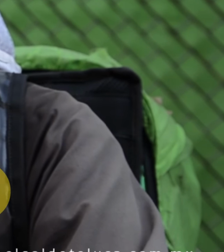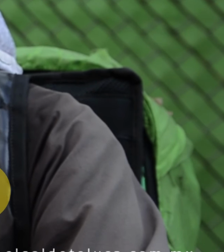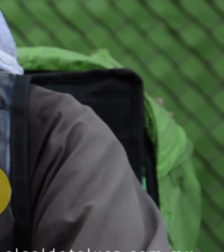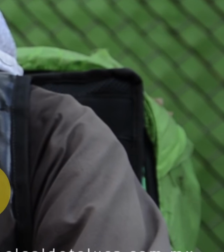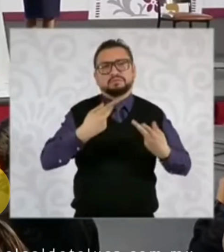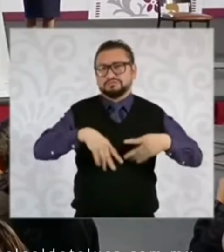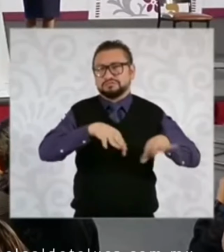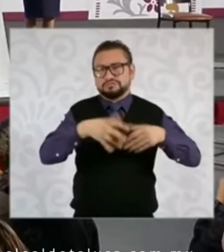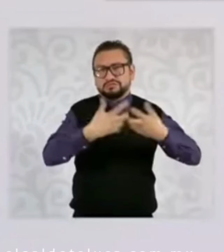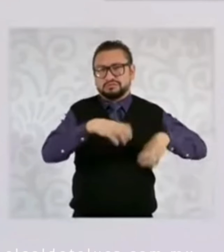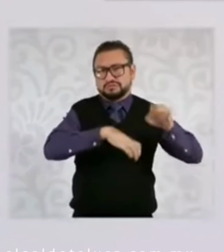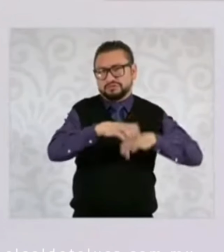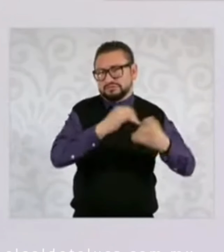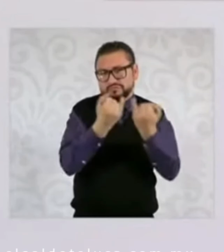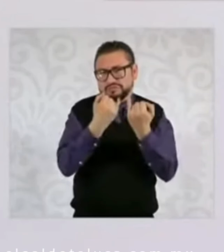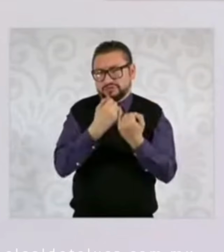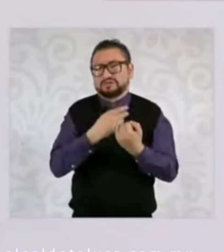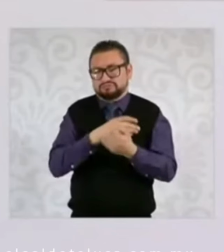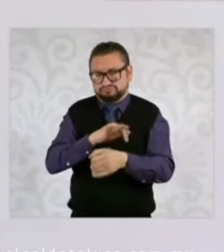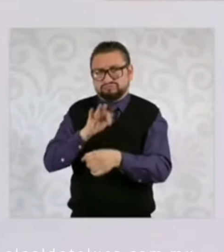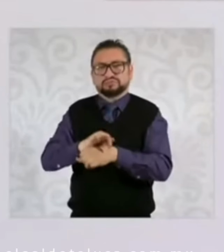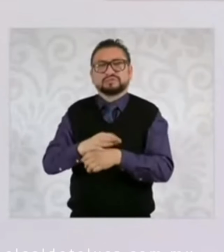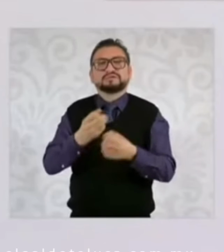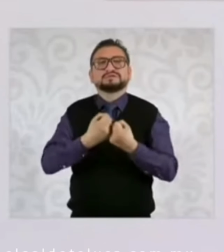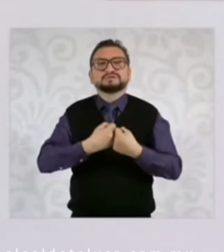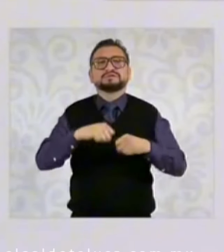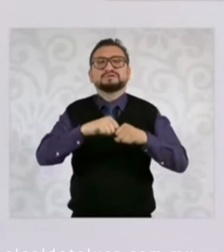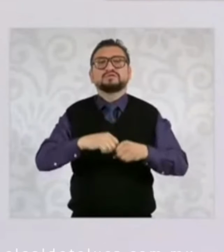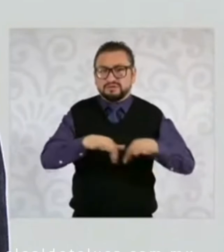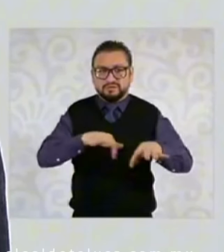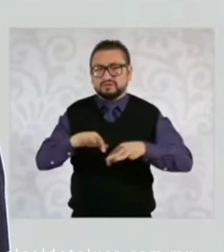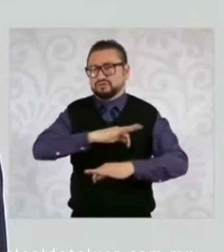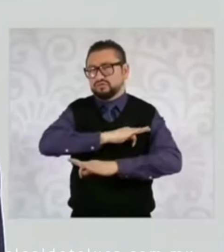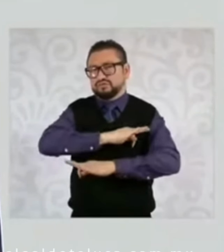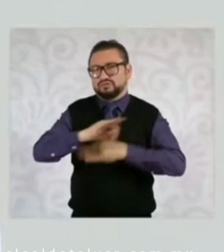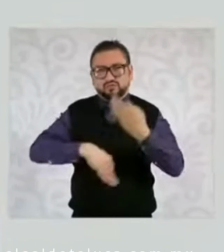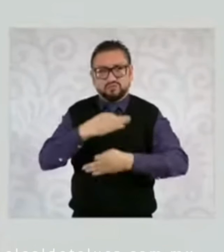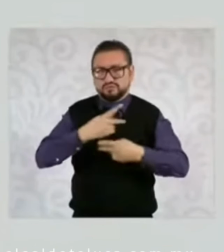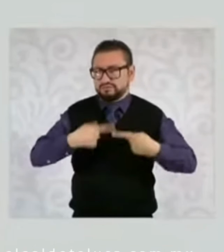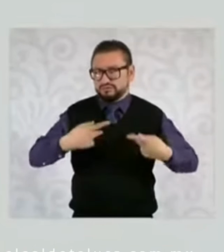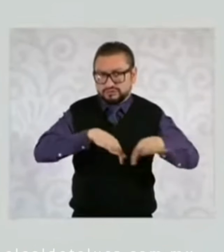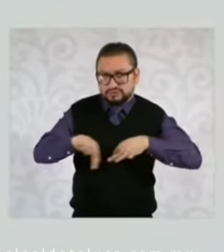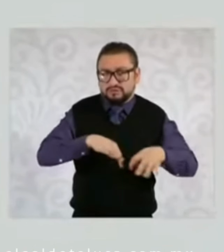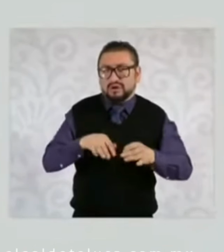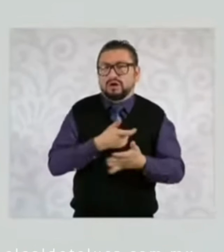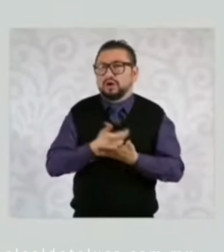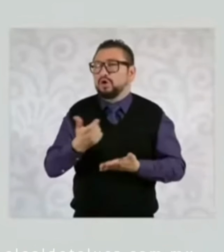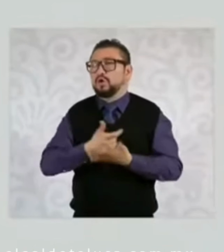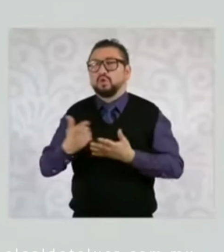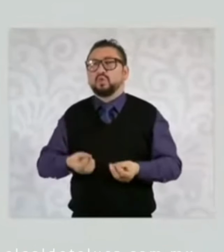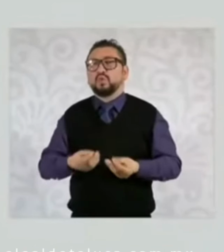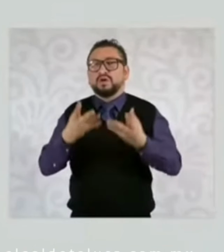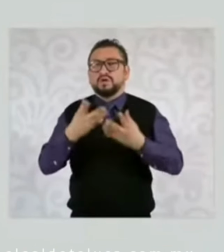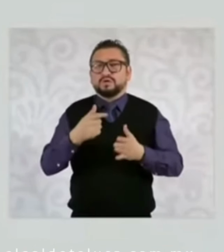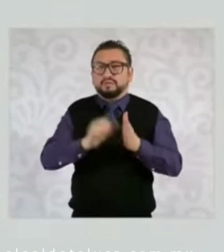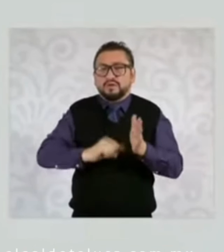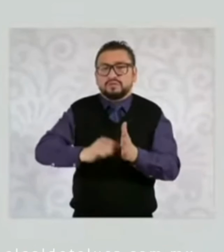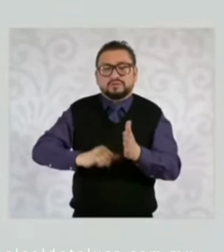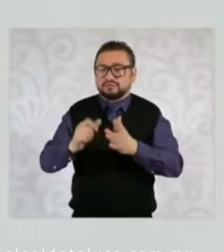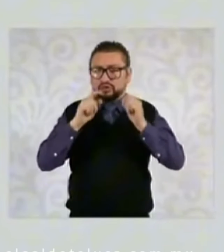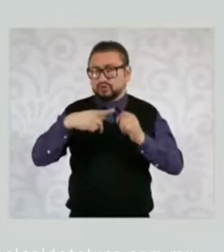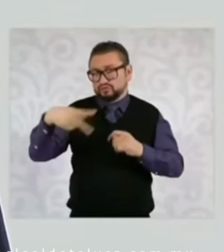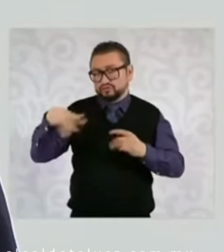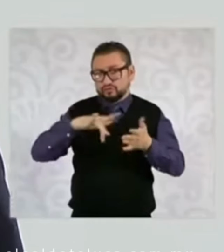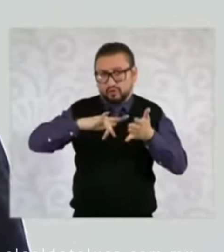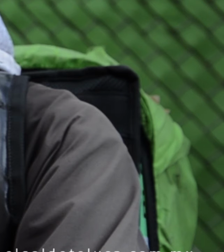de plataformas. Y tendrán seguro contra accidentes de trabajo independientemente de su monto de ingreso durante el tiempo